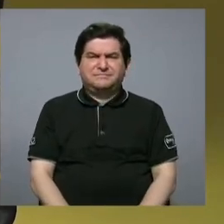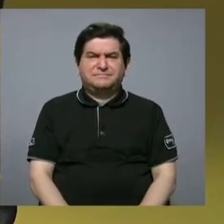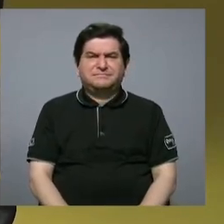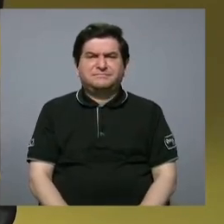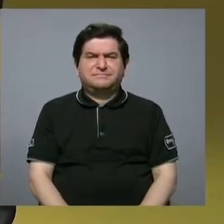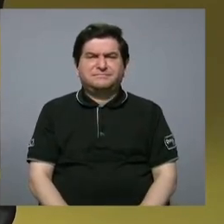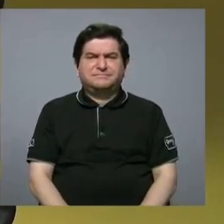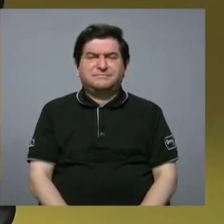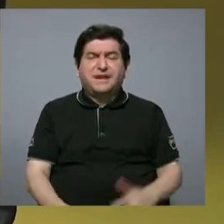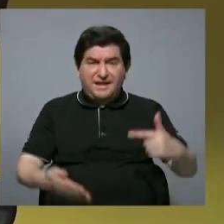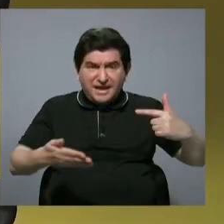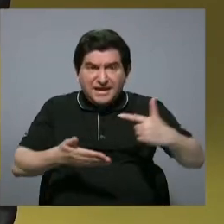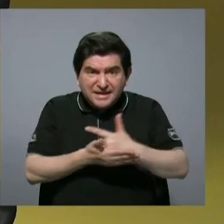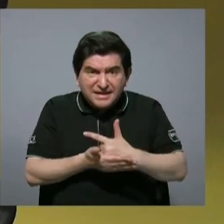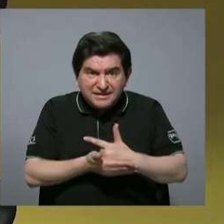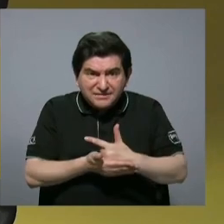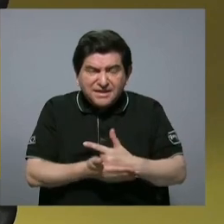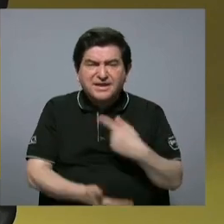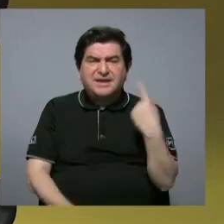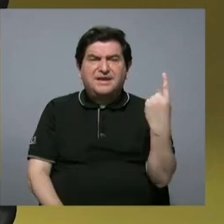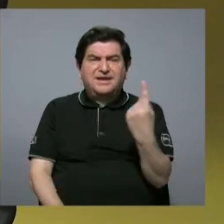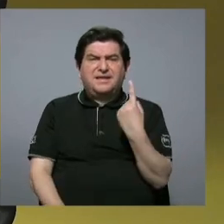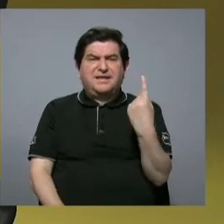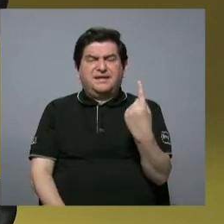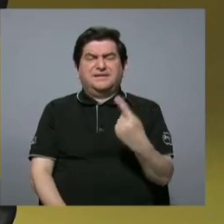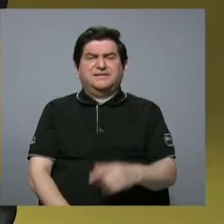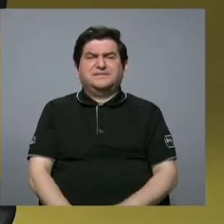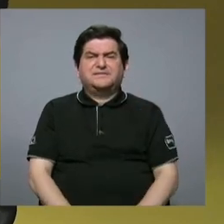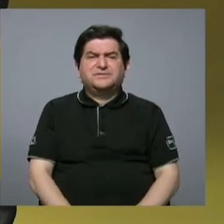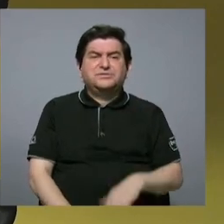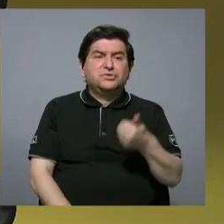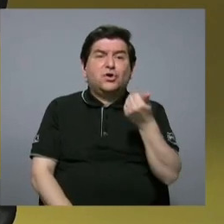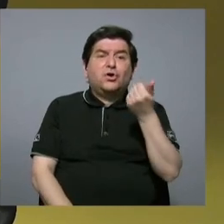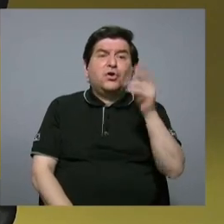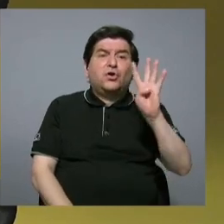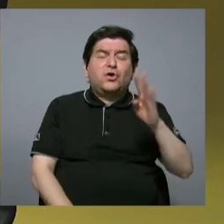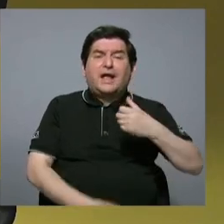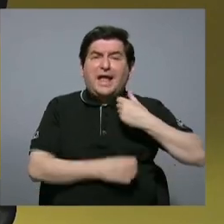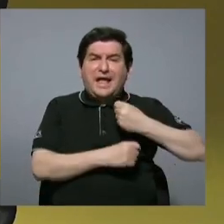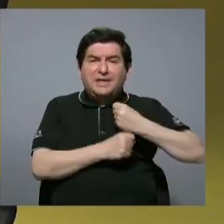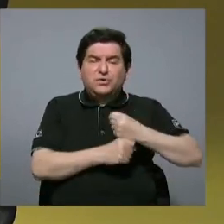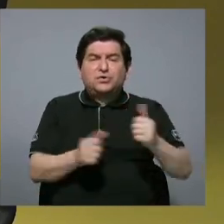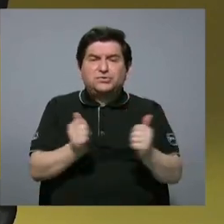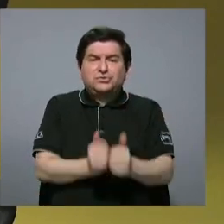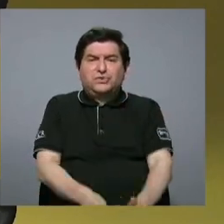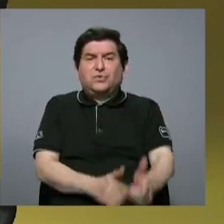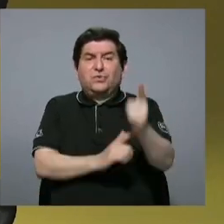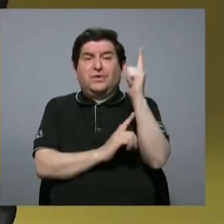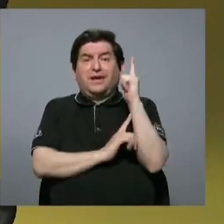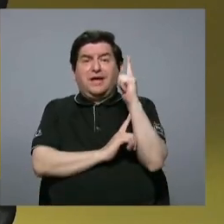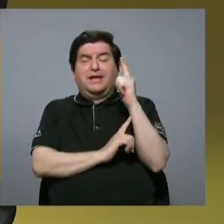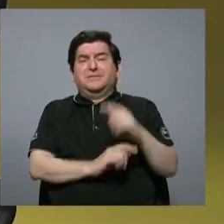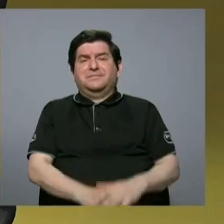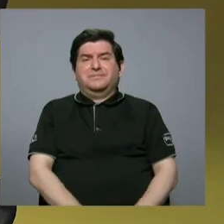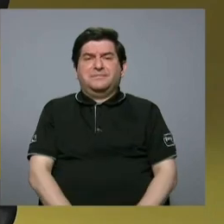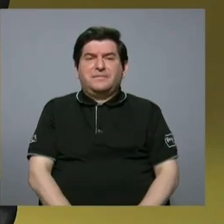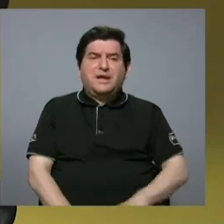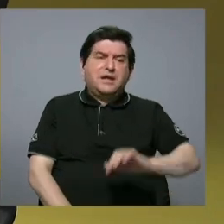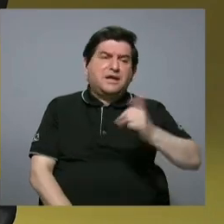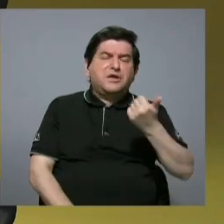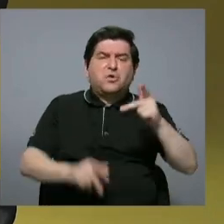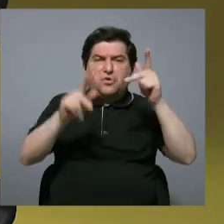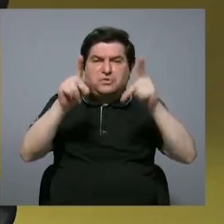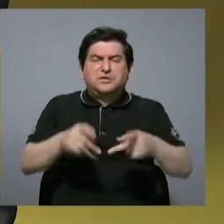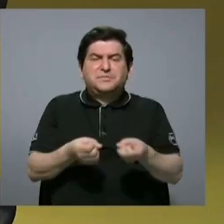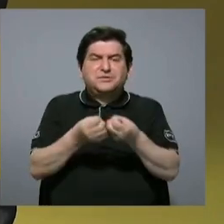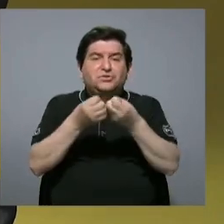en Liberia solo hubo 14 soldados armados y uno de los demás